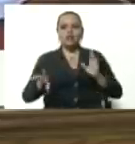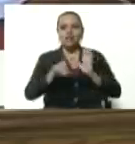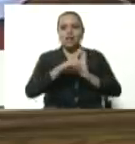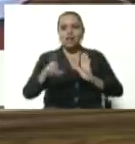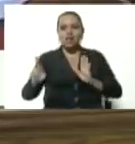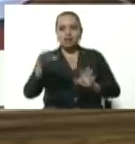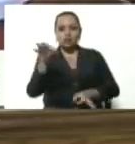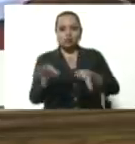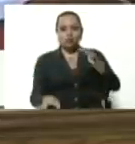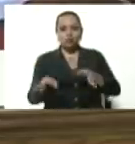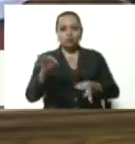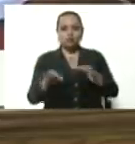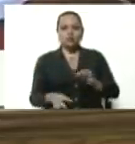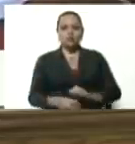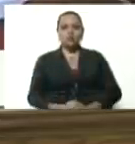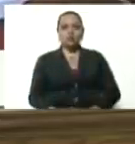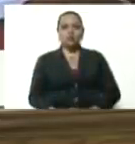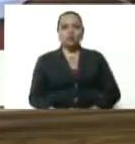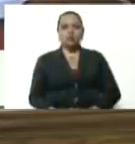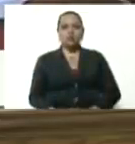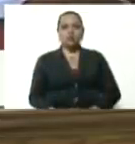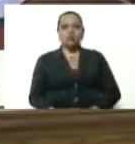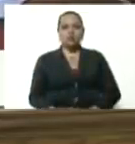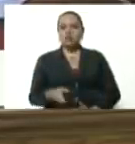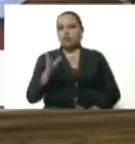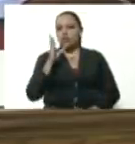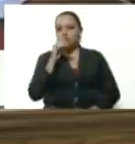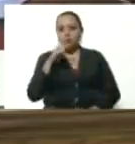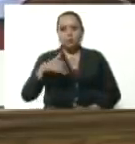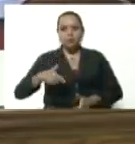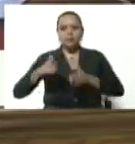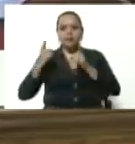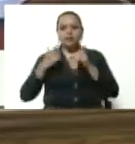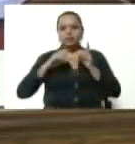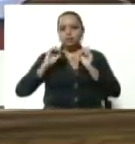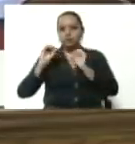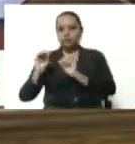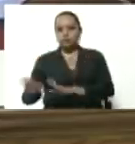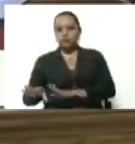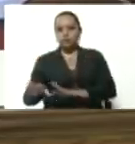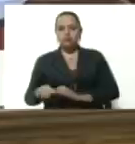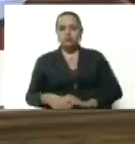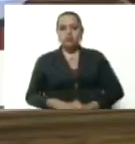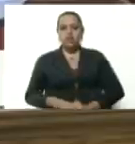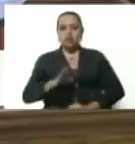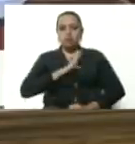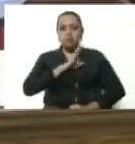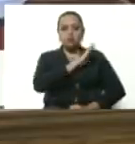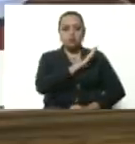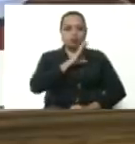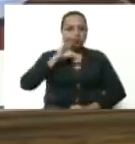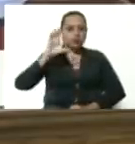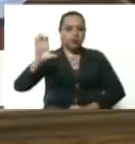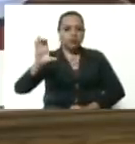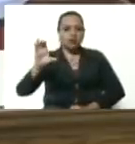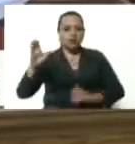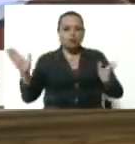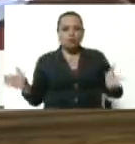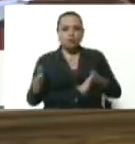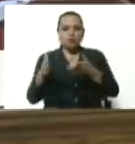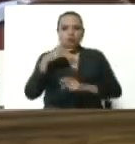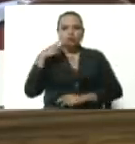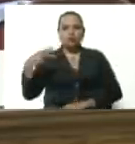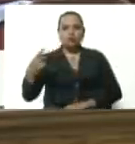y justicia, cuya irrenunciable e indeclinable soberanía promueve una política